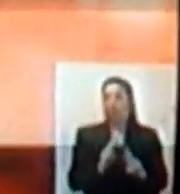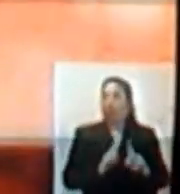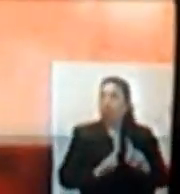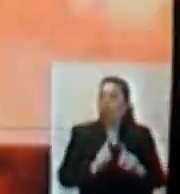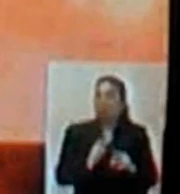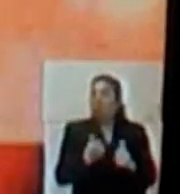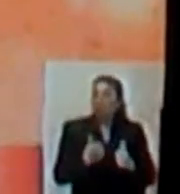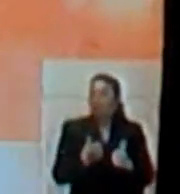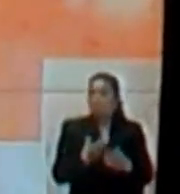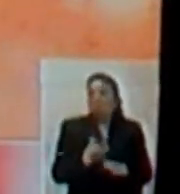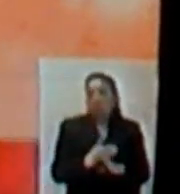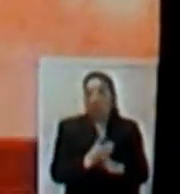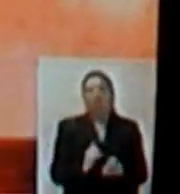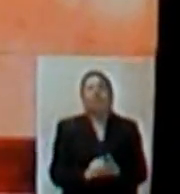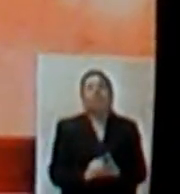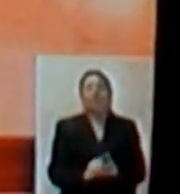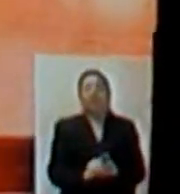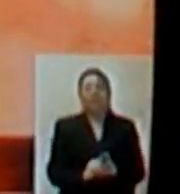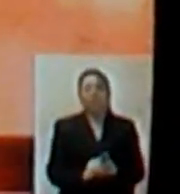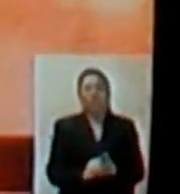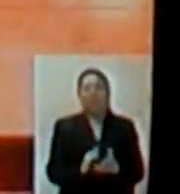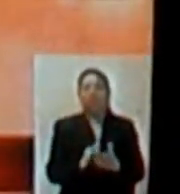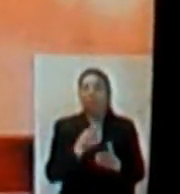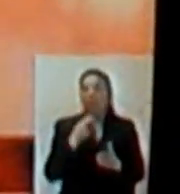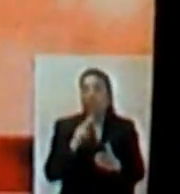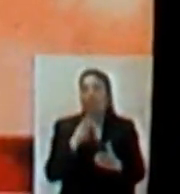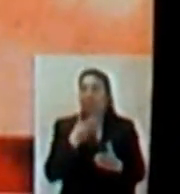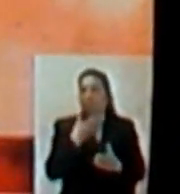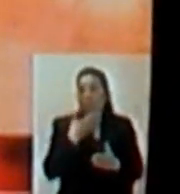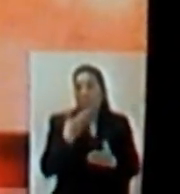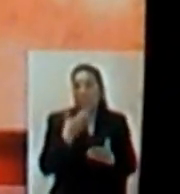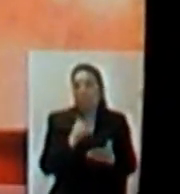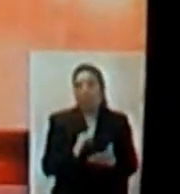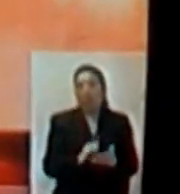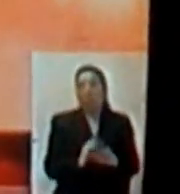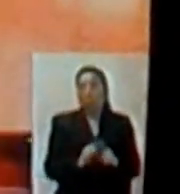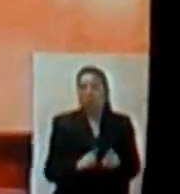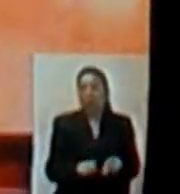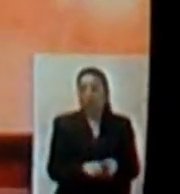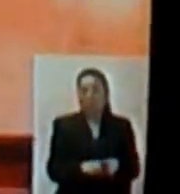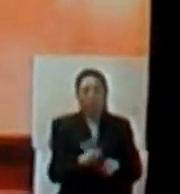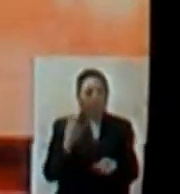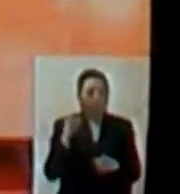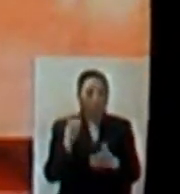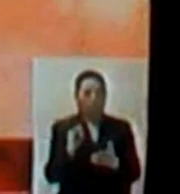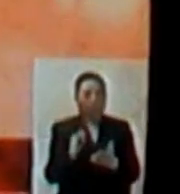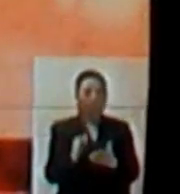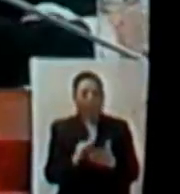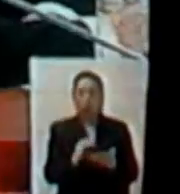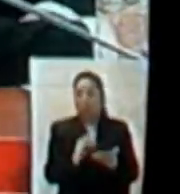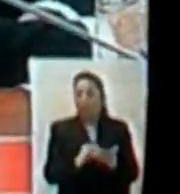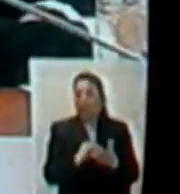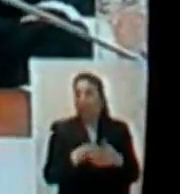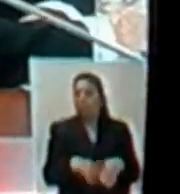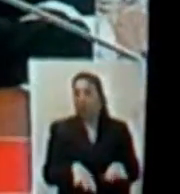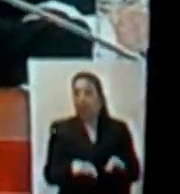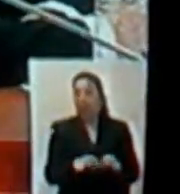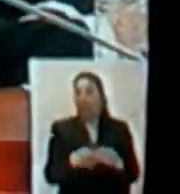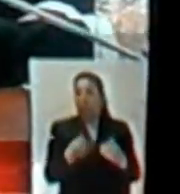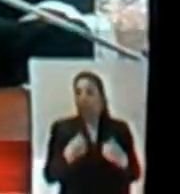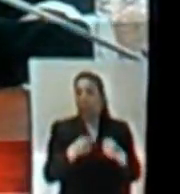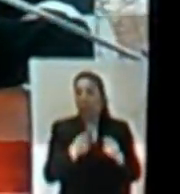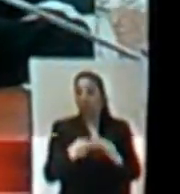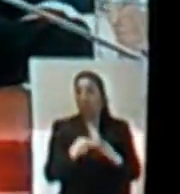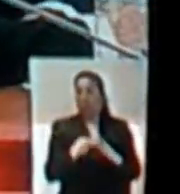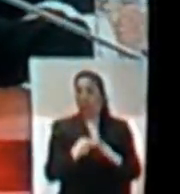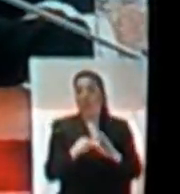ciertas acciones buenas, ciertas acciones que han debido ser mejoradas, pero también creemos que lo fundamental también debió